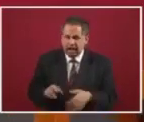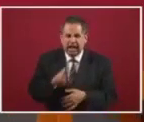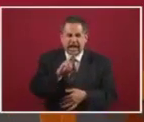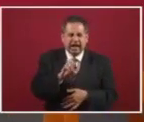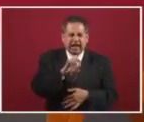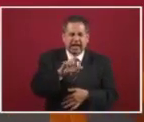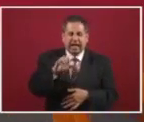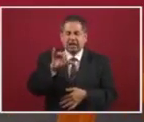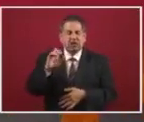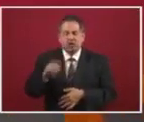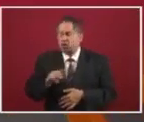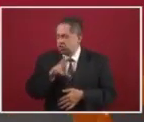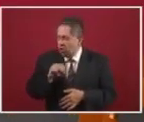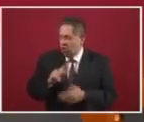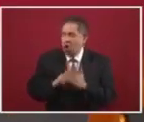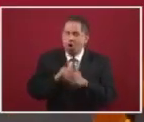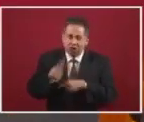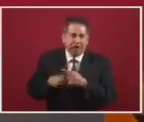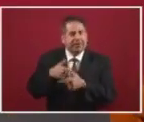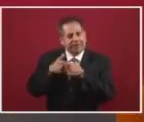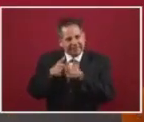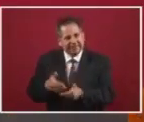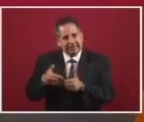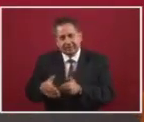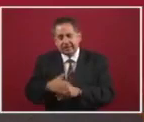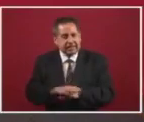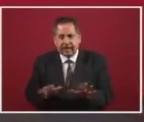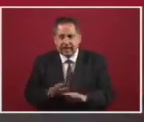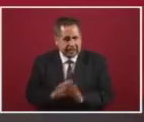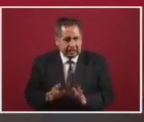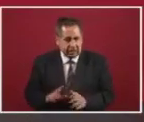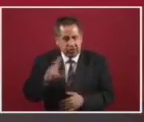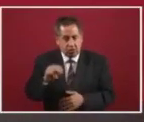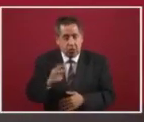voy a durar el tiempo que el pueblo quiera.